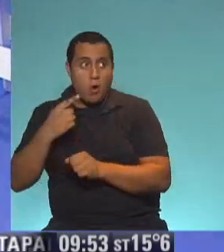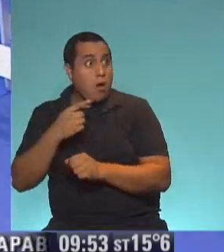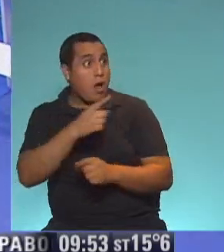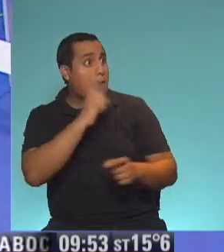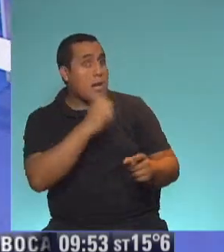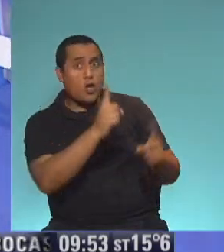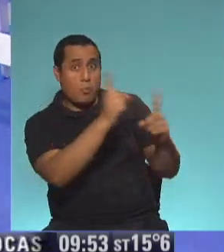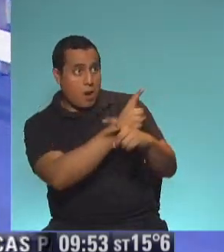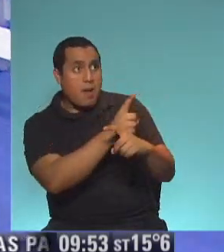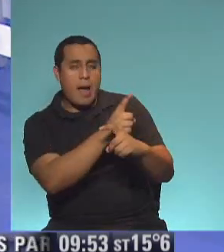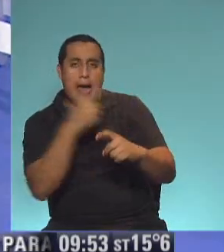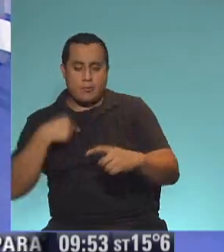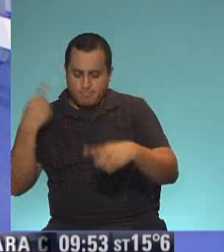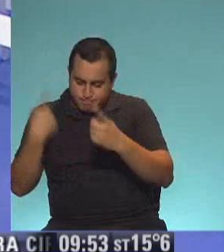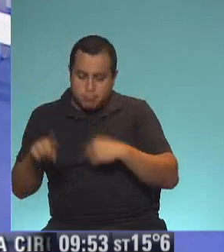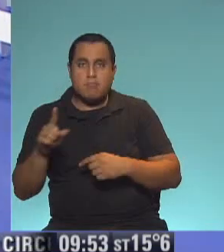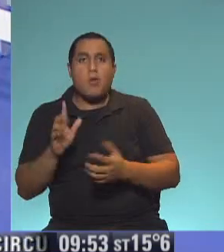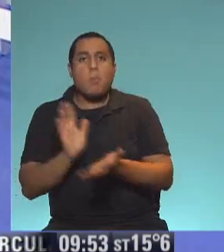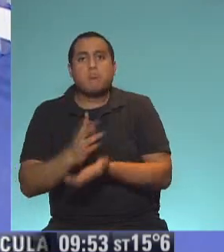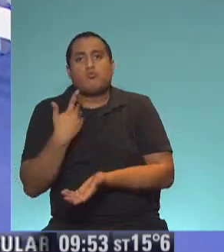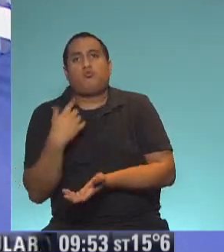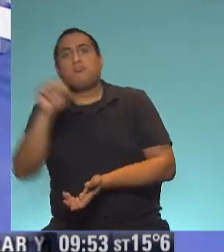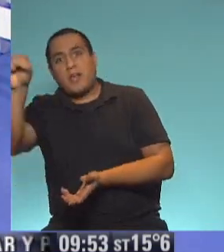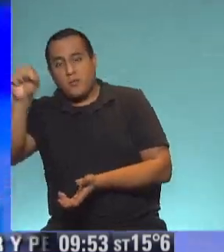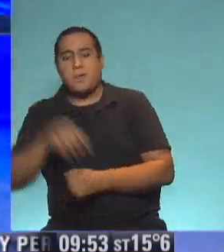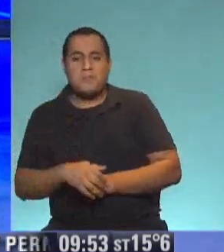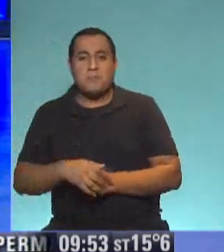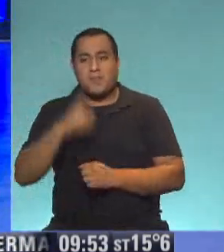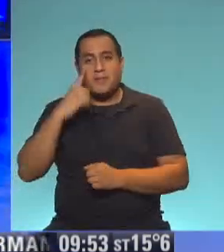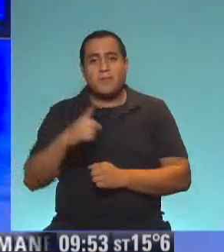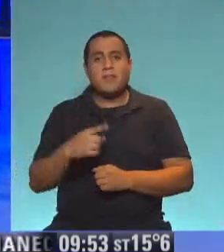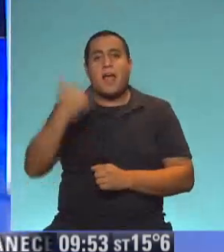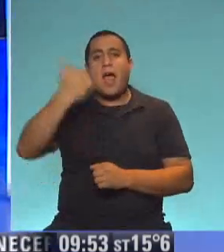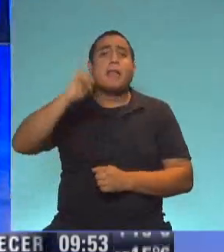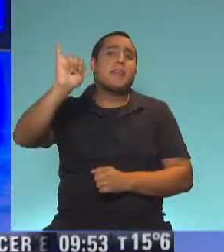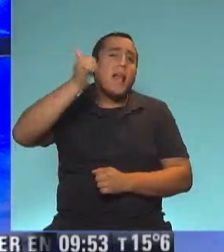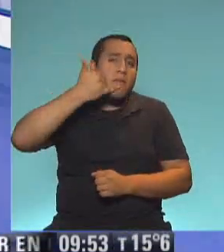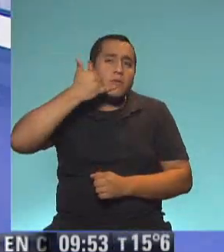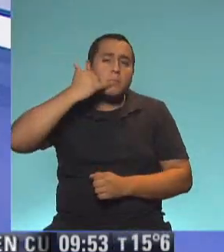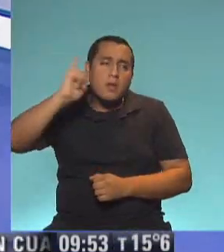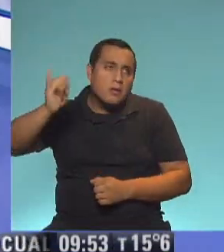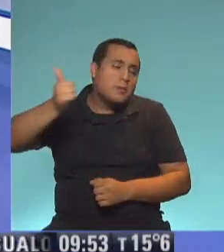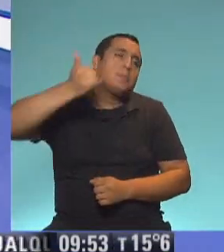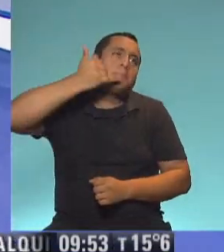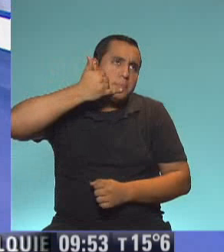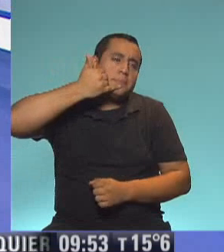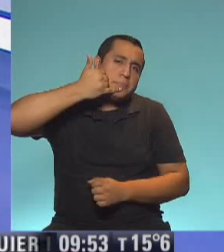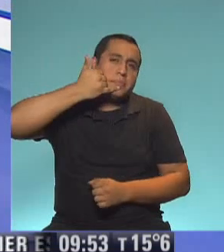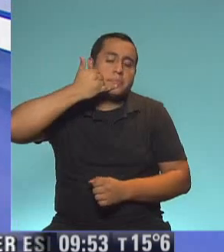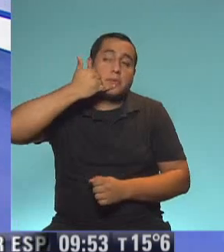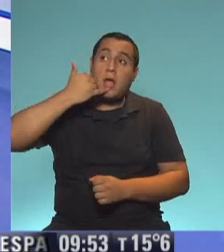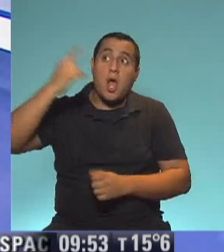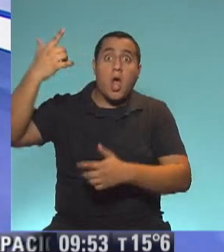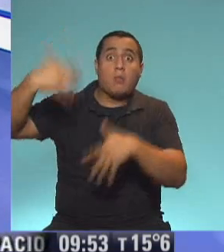que esperar la llamada de emergencia. Vamos a tener que esperar la llamada. Acá tenemos el teléfono. Este es el autobomba. El teléfono para la llamada de emergencia. Ahí está.